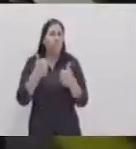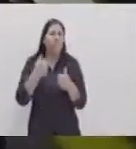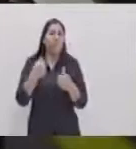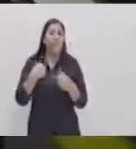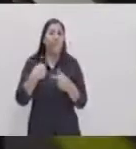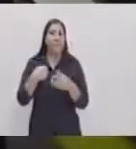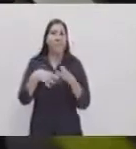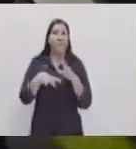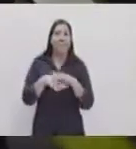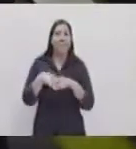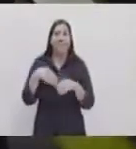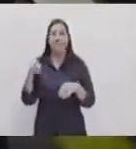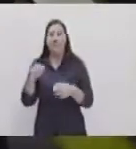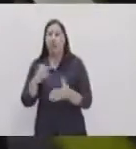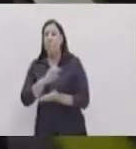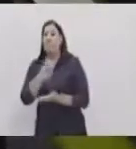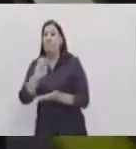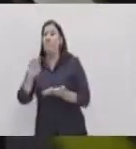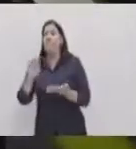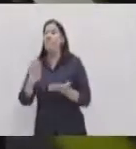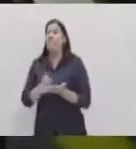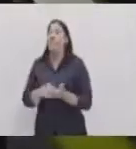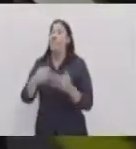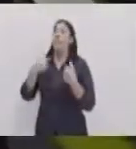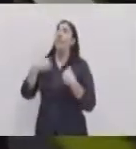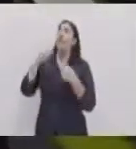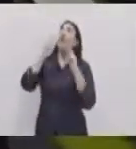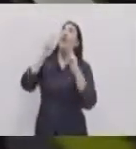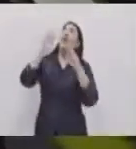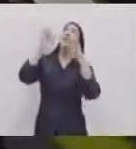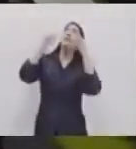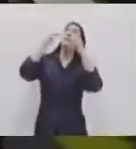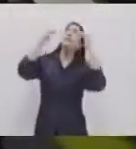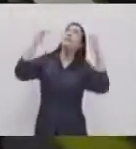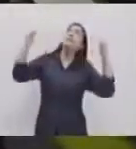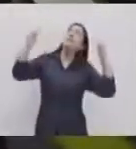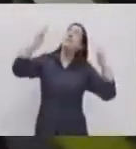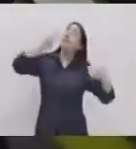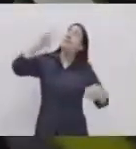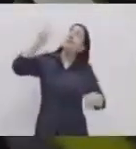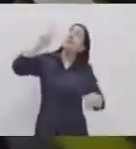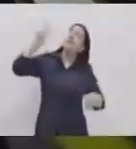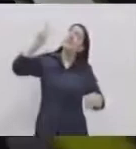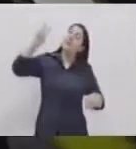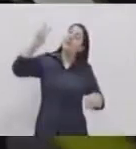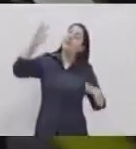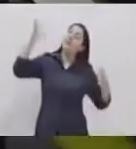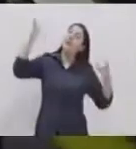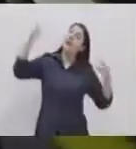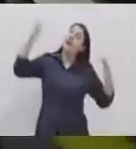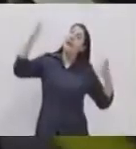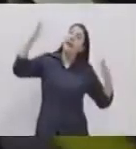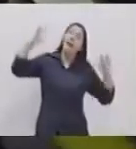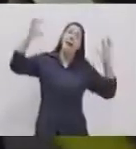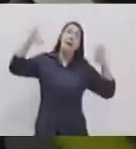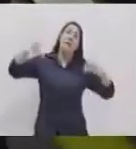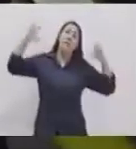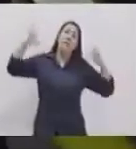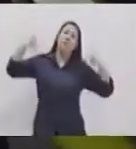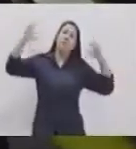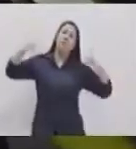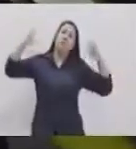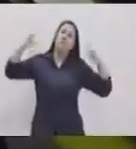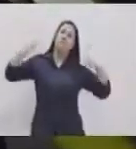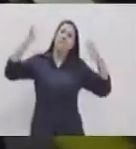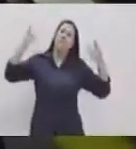patio y me dispuse a ver hacia el cielo, abro la boca y espero a que caiga